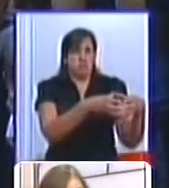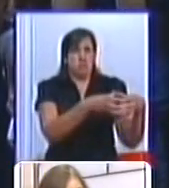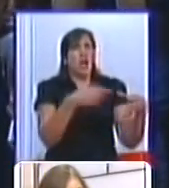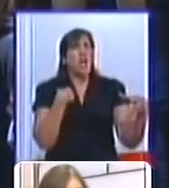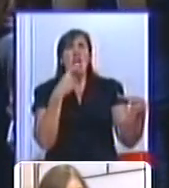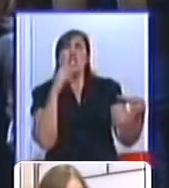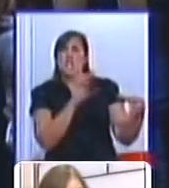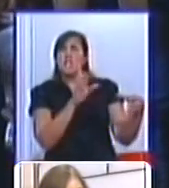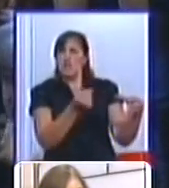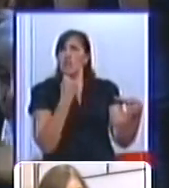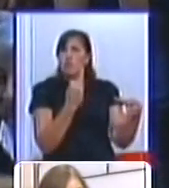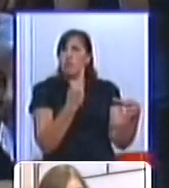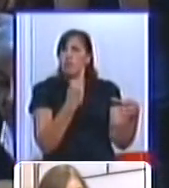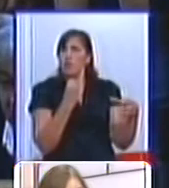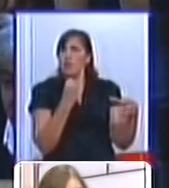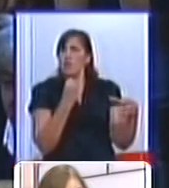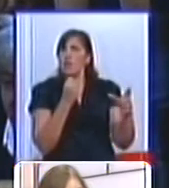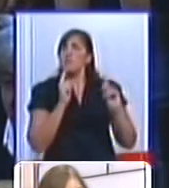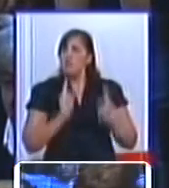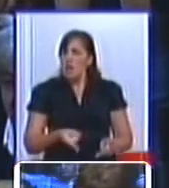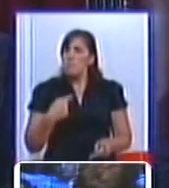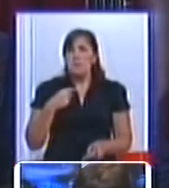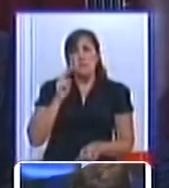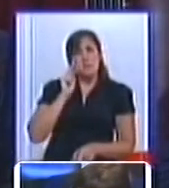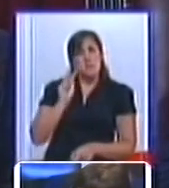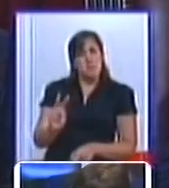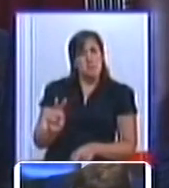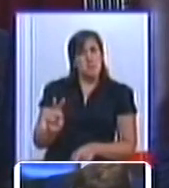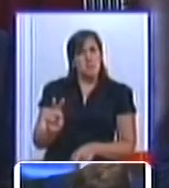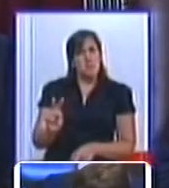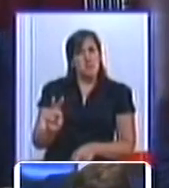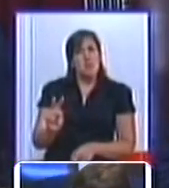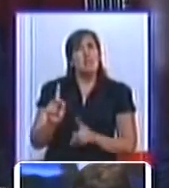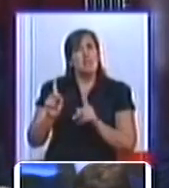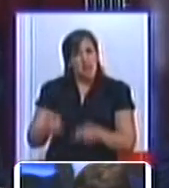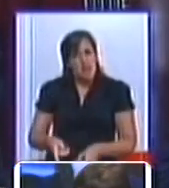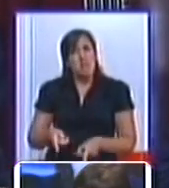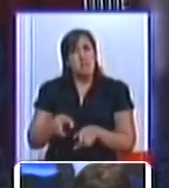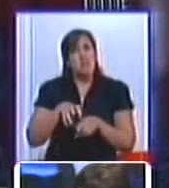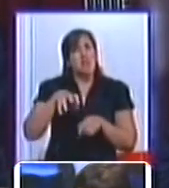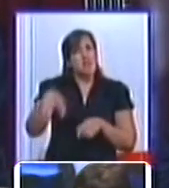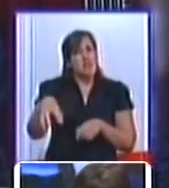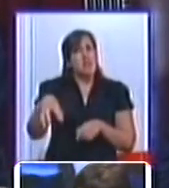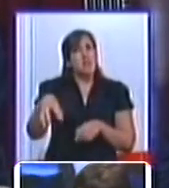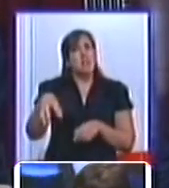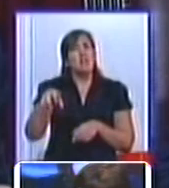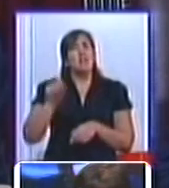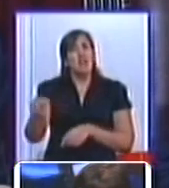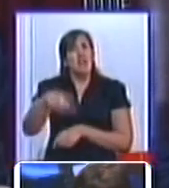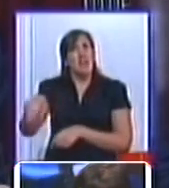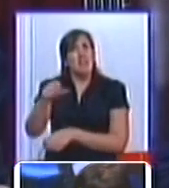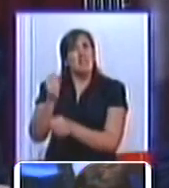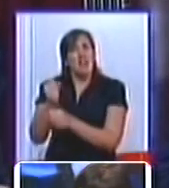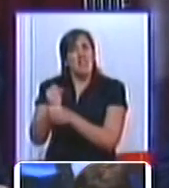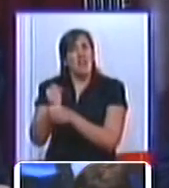las criticamos duramente y las criticamos con razón. Pero muchas veces también vemos que también en el sector de los